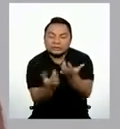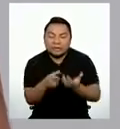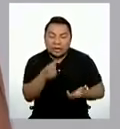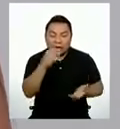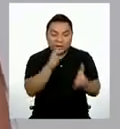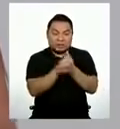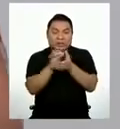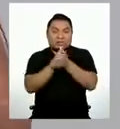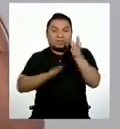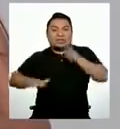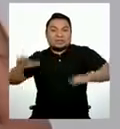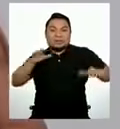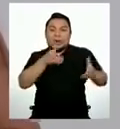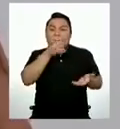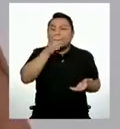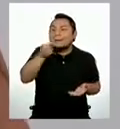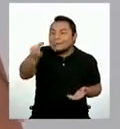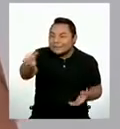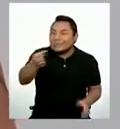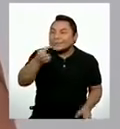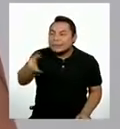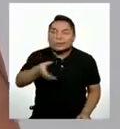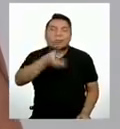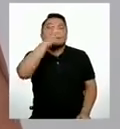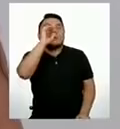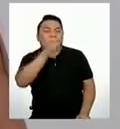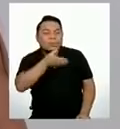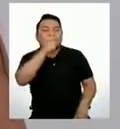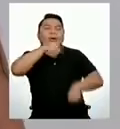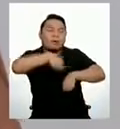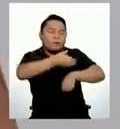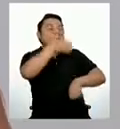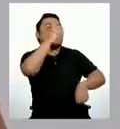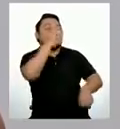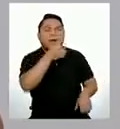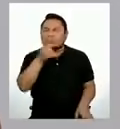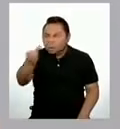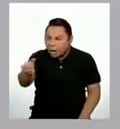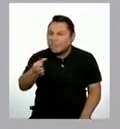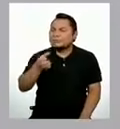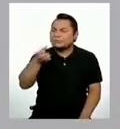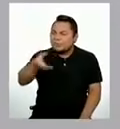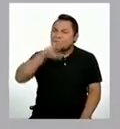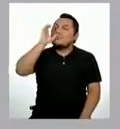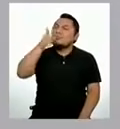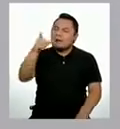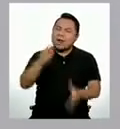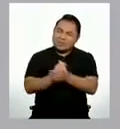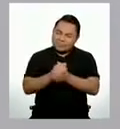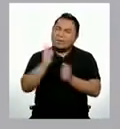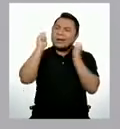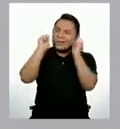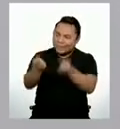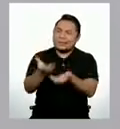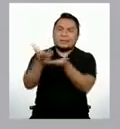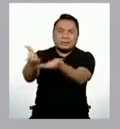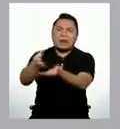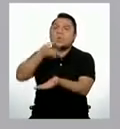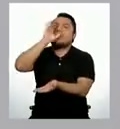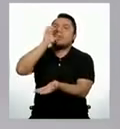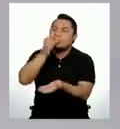hombre por horas y horas hasta emborracharlo. Toma, toma, amigo. Ese es mi regalo para ti,